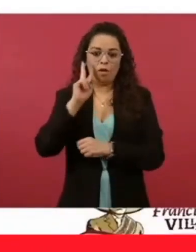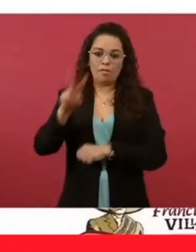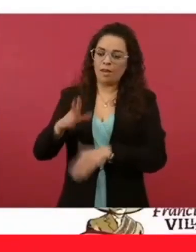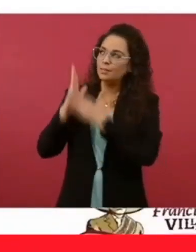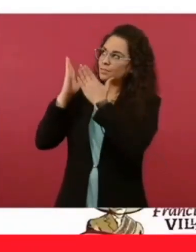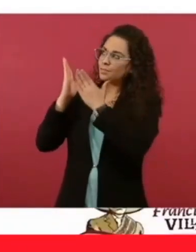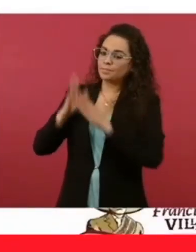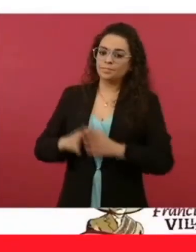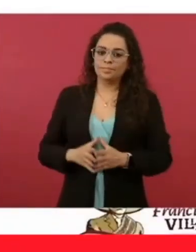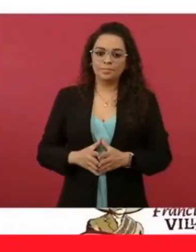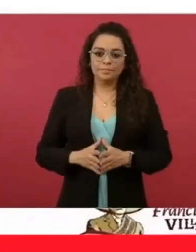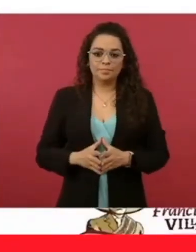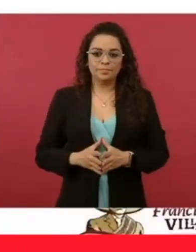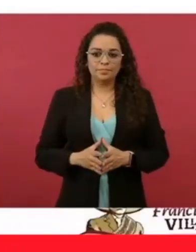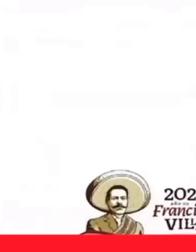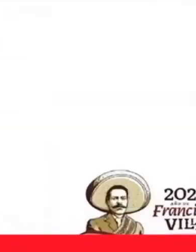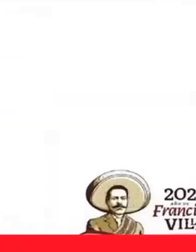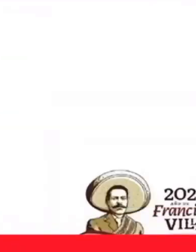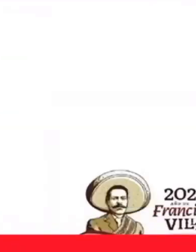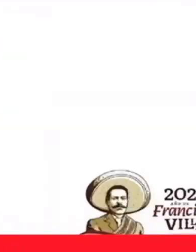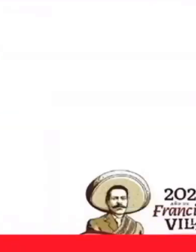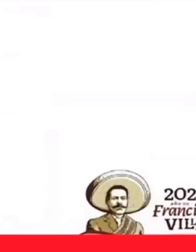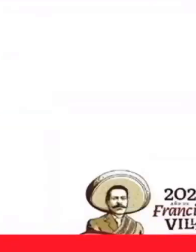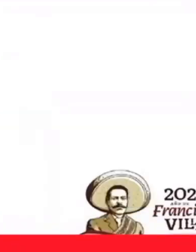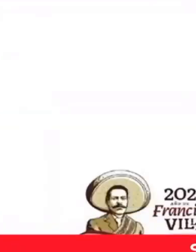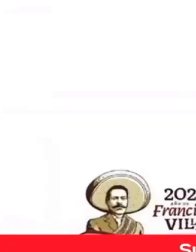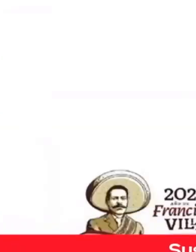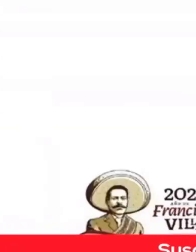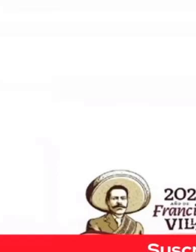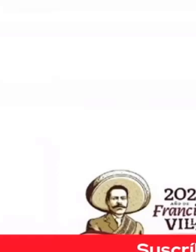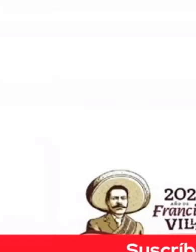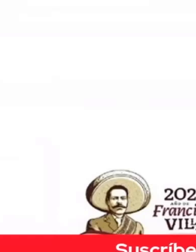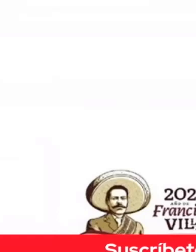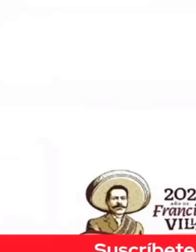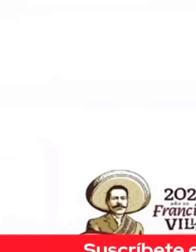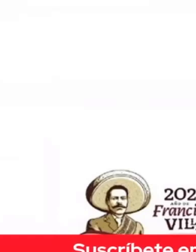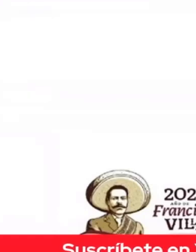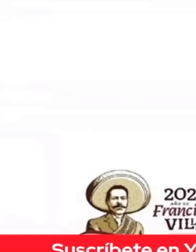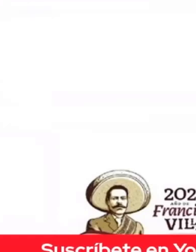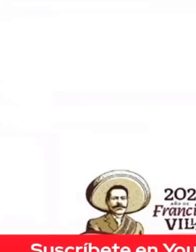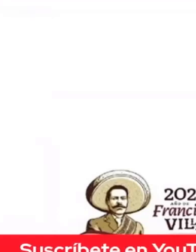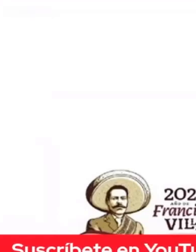para el reparto de utilidades. Y aumentó